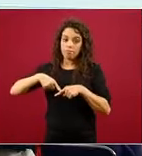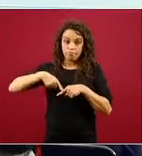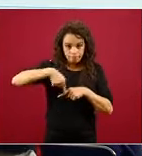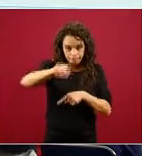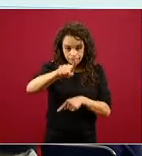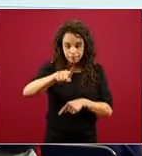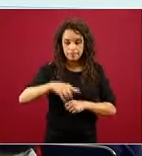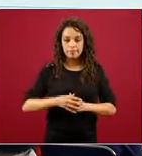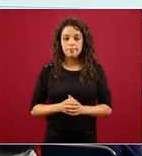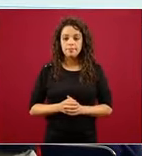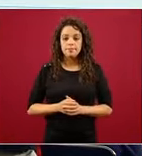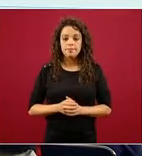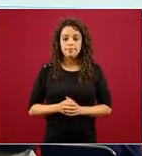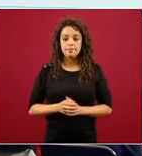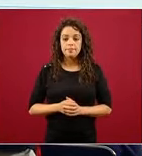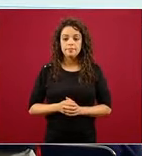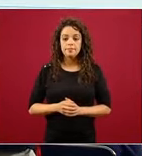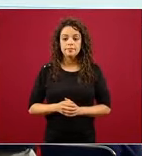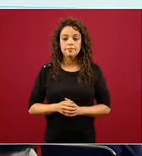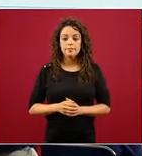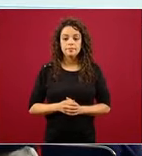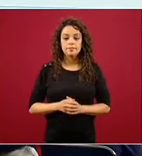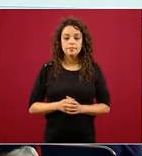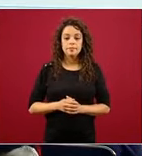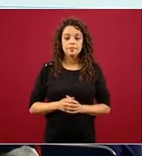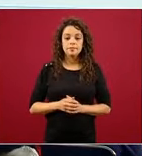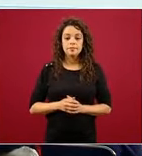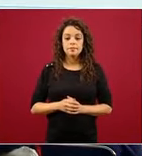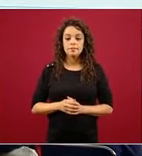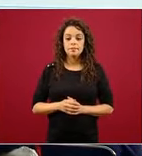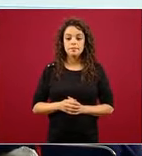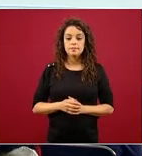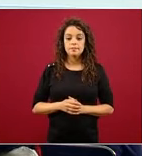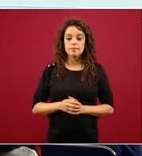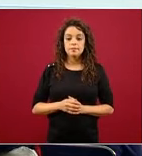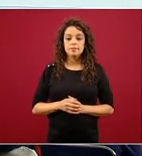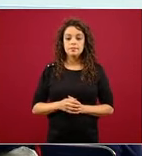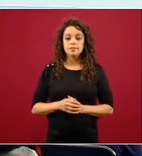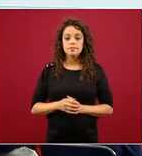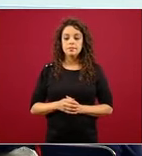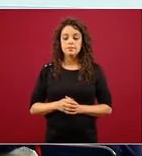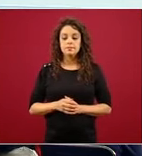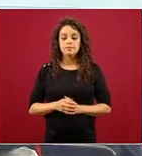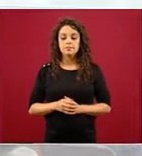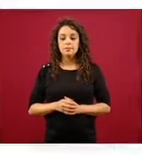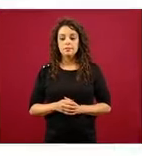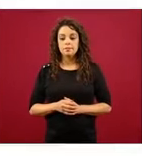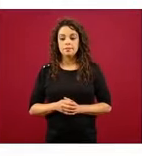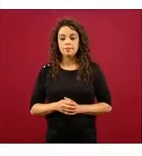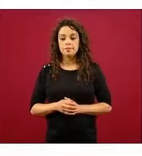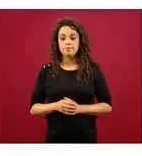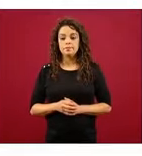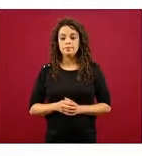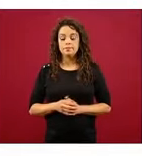sintomatología. ¿Me puedes pasar la siguiente? Gracias. Recordemos que